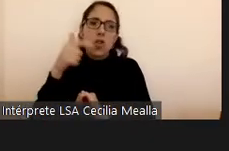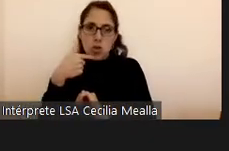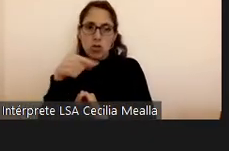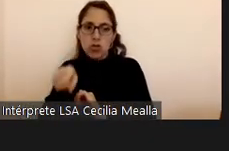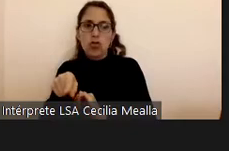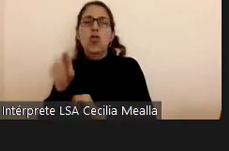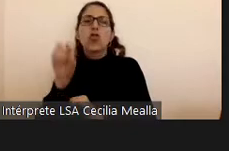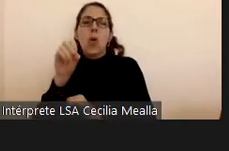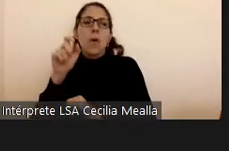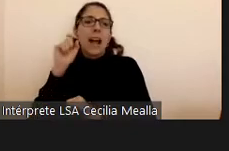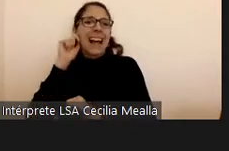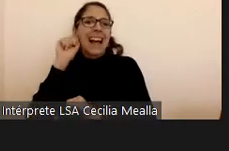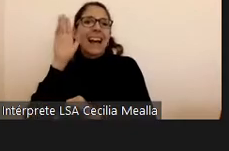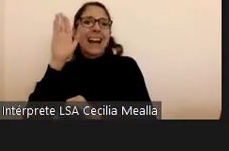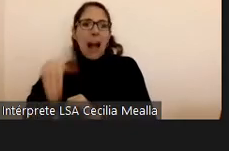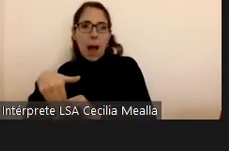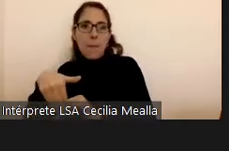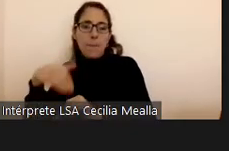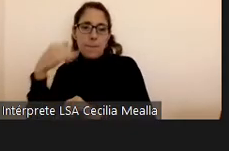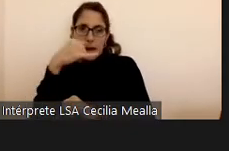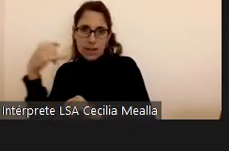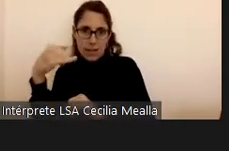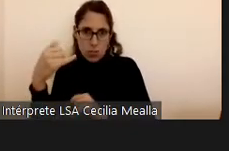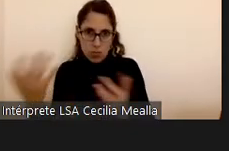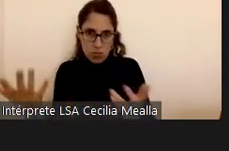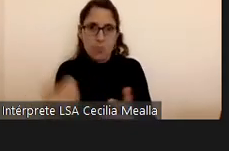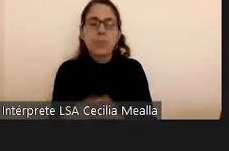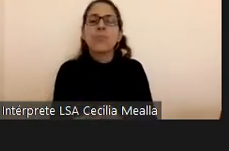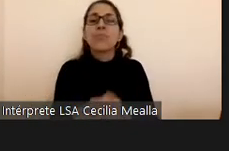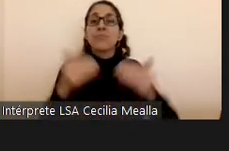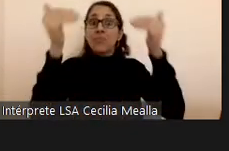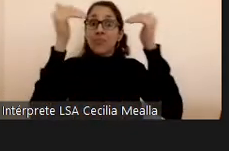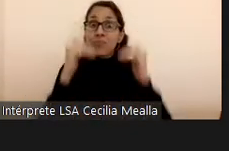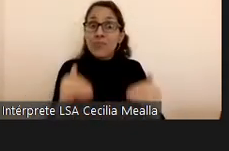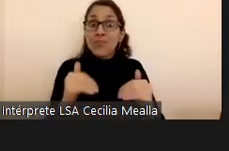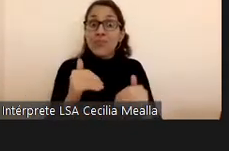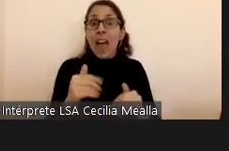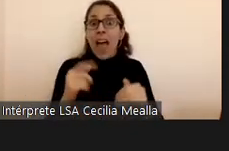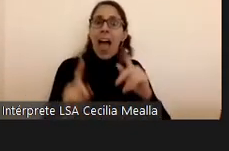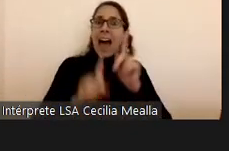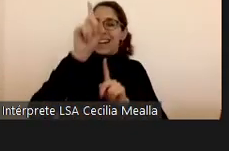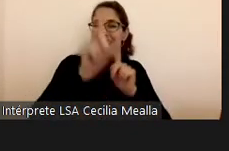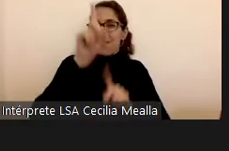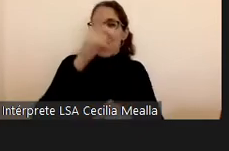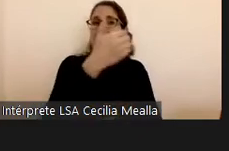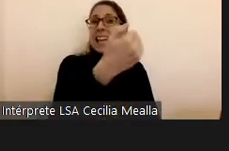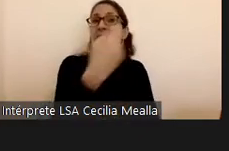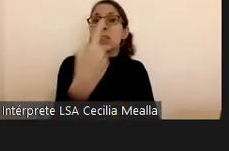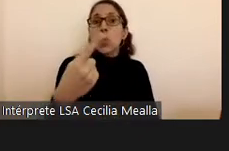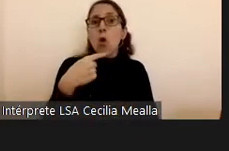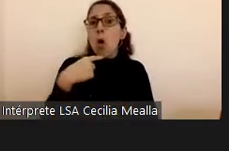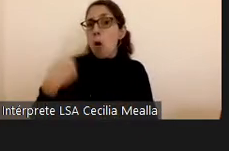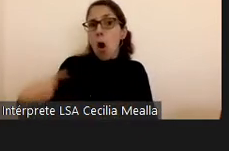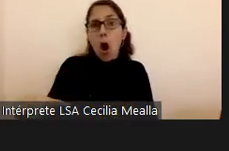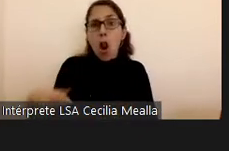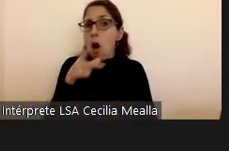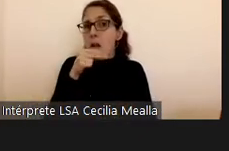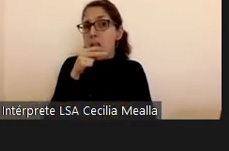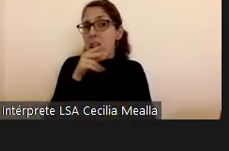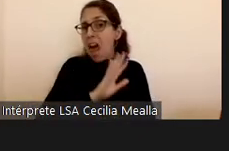En la otra observación, en la 6.1, no hay coloración. No hay coloración. Se